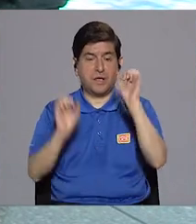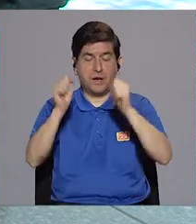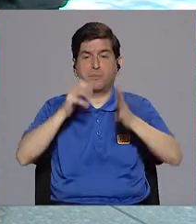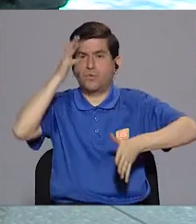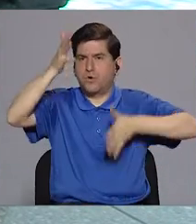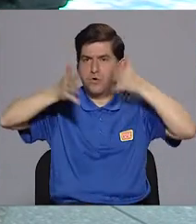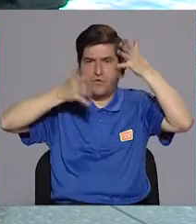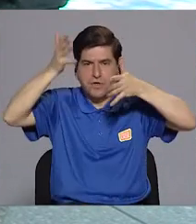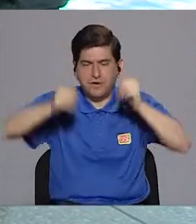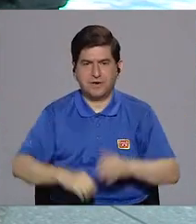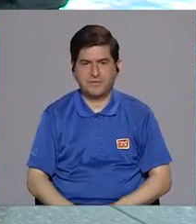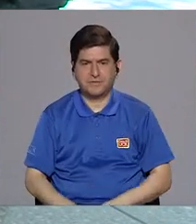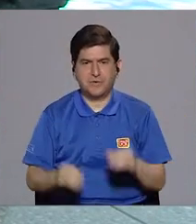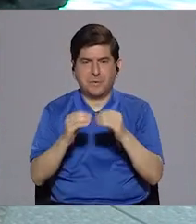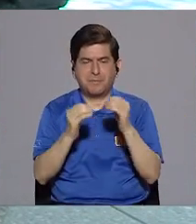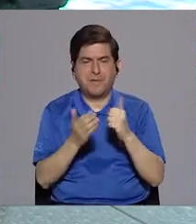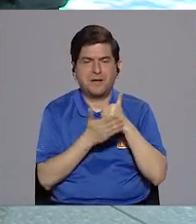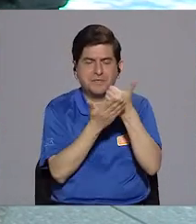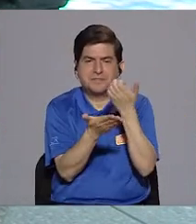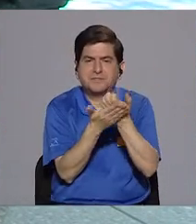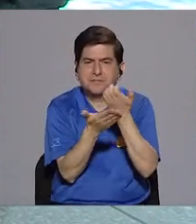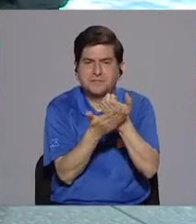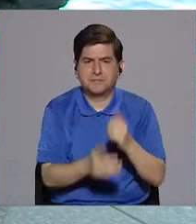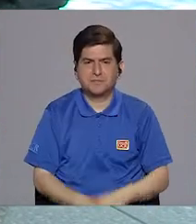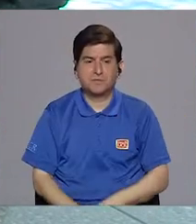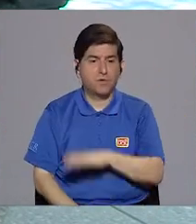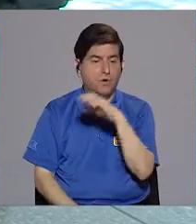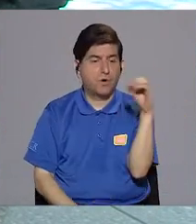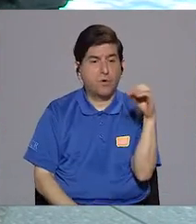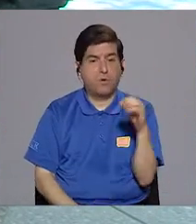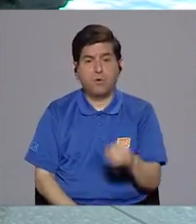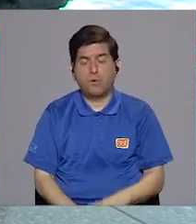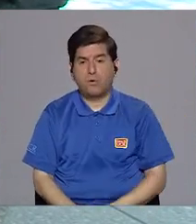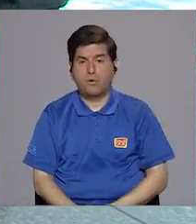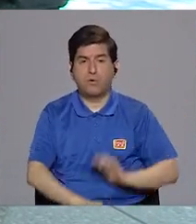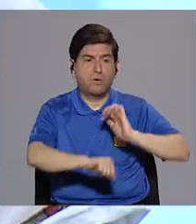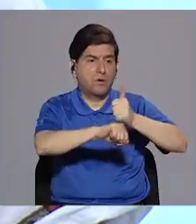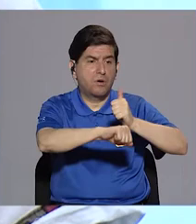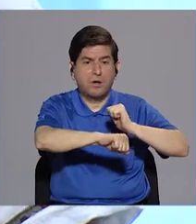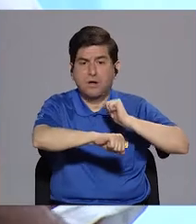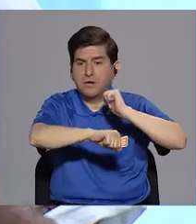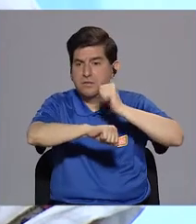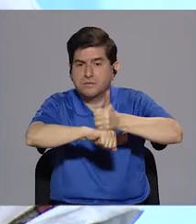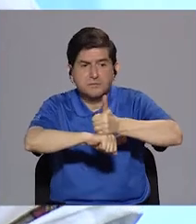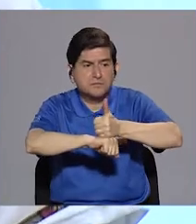que pudiese crear. Tendrían que crearse muchas más becas, tendrían que crearse muchas más